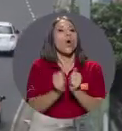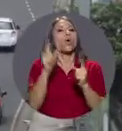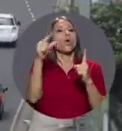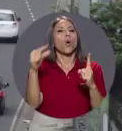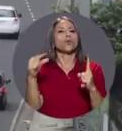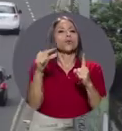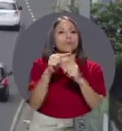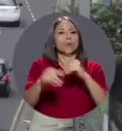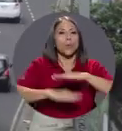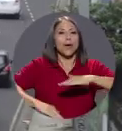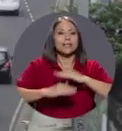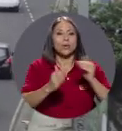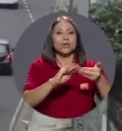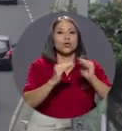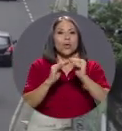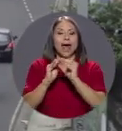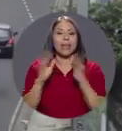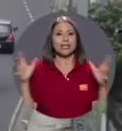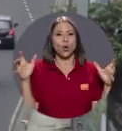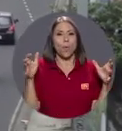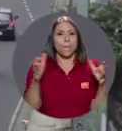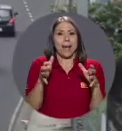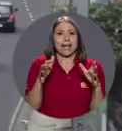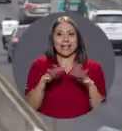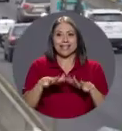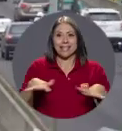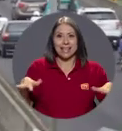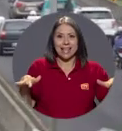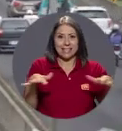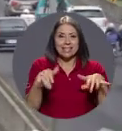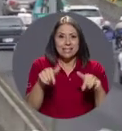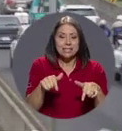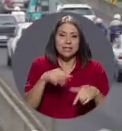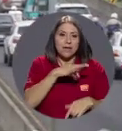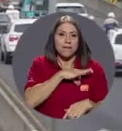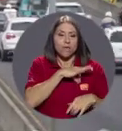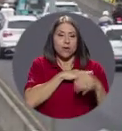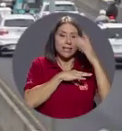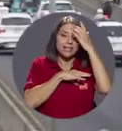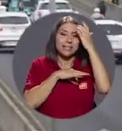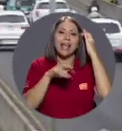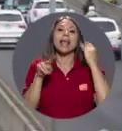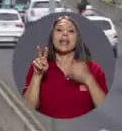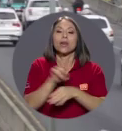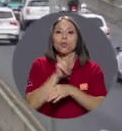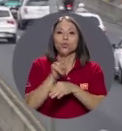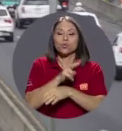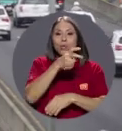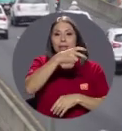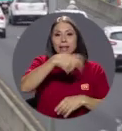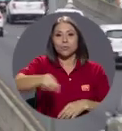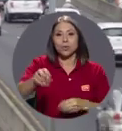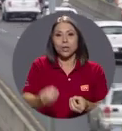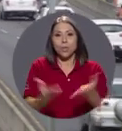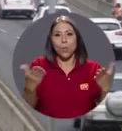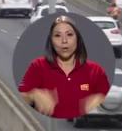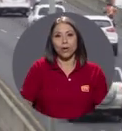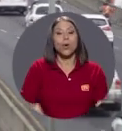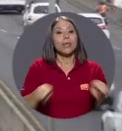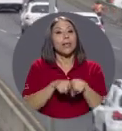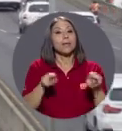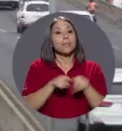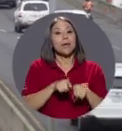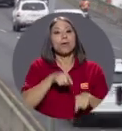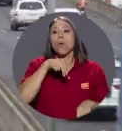básico de ciudades compactas y densas, en donde esto favorece el uso de transporte público, la movilidad